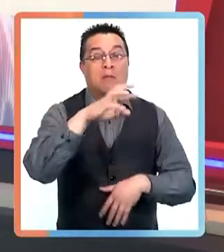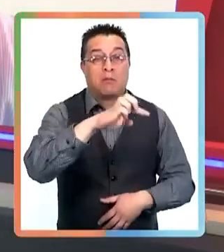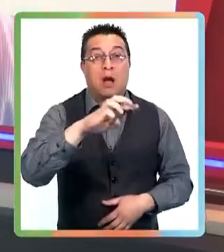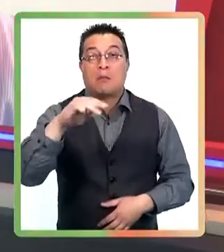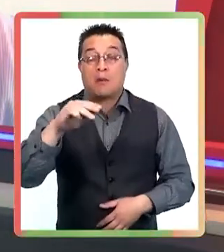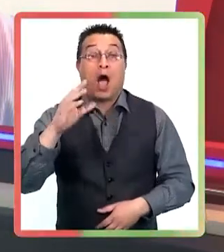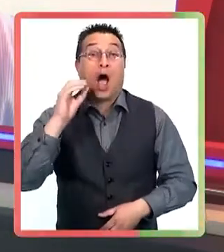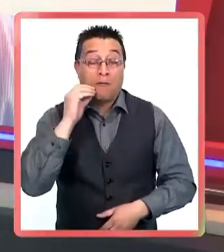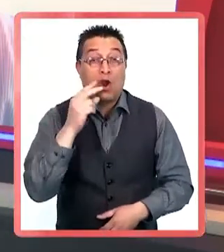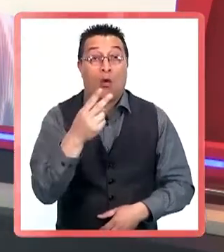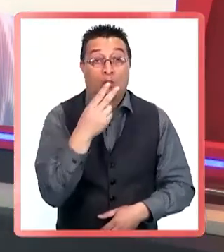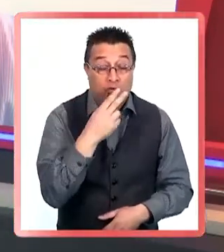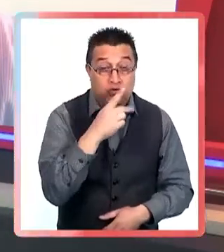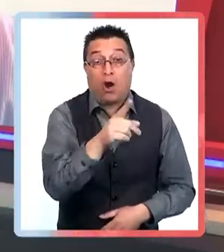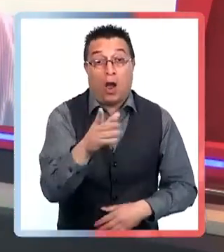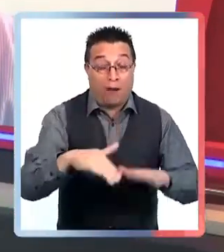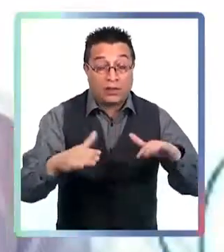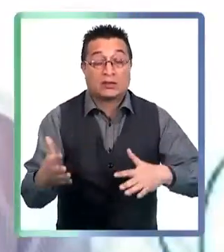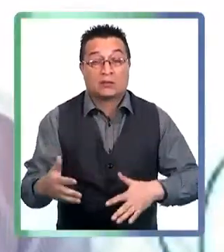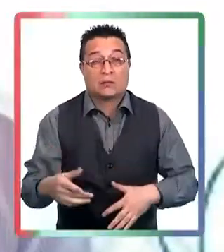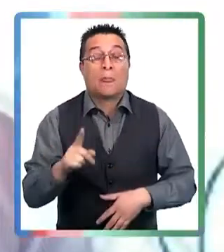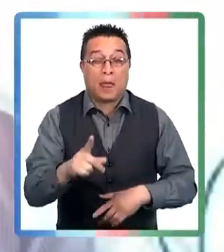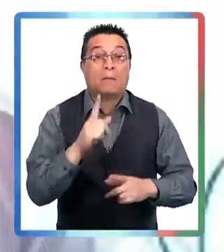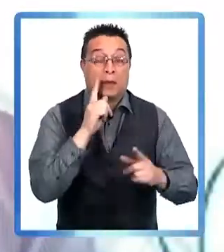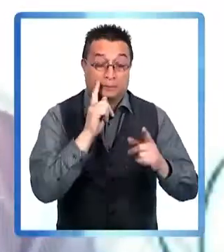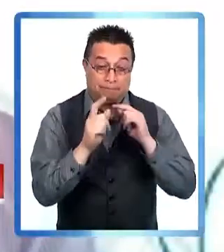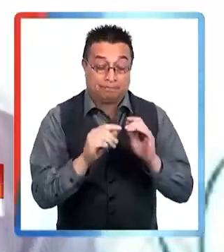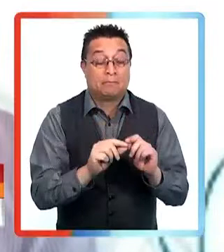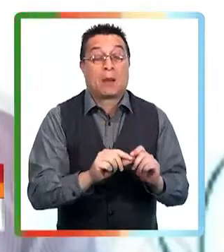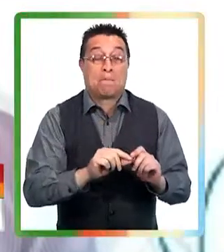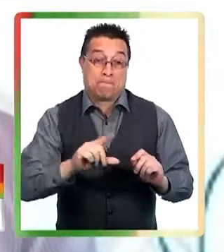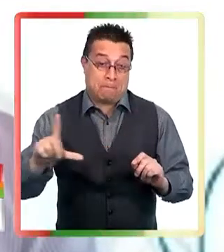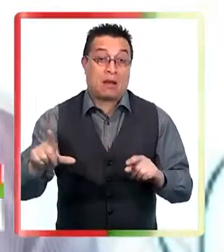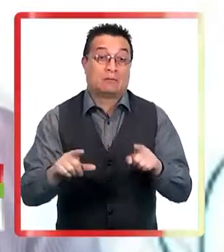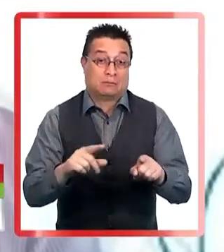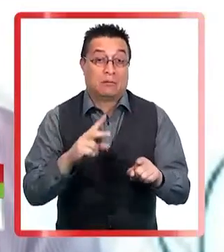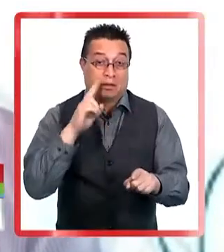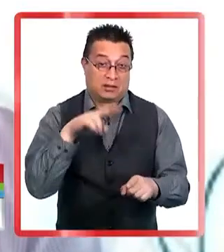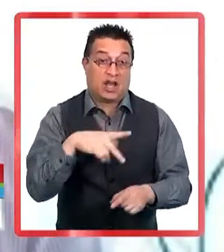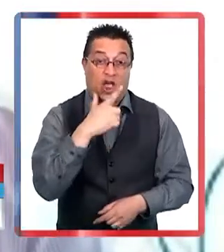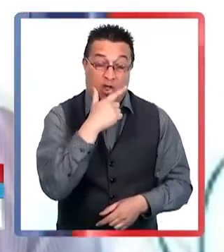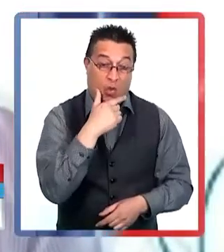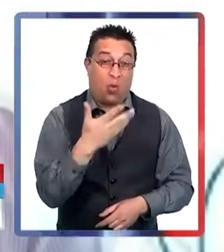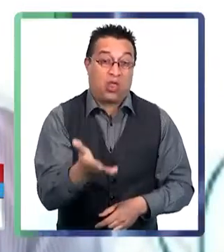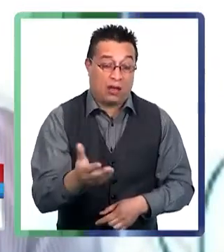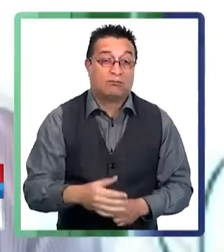padres, madres o abuelos incluso fumaron. Hay un riesgo aumentado indudable.